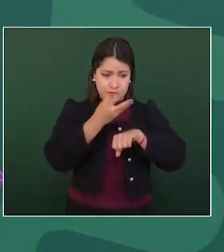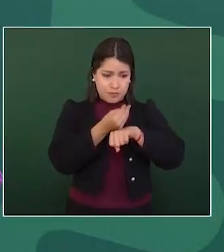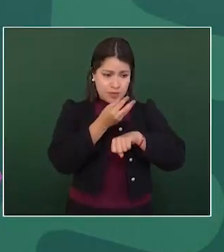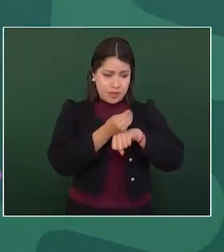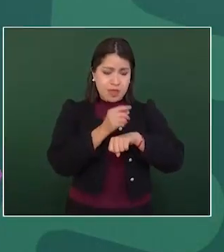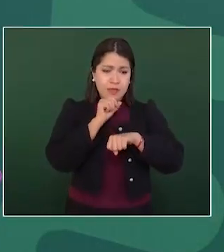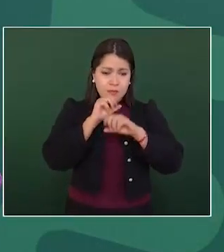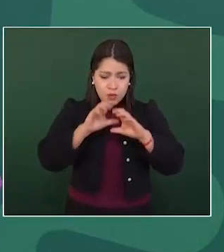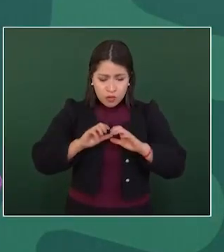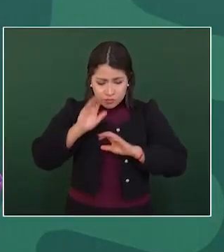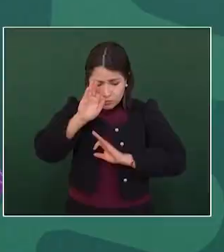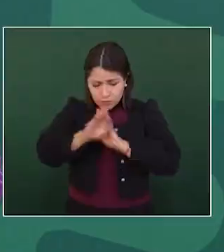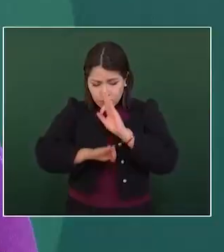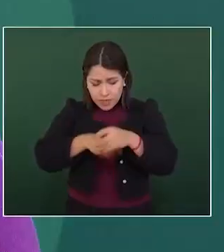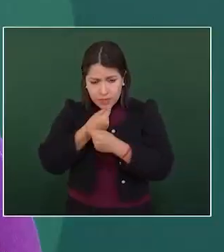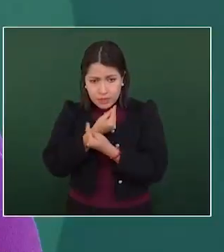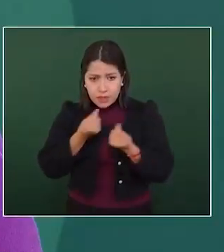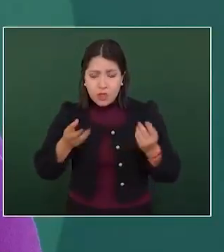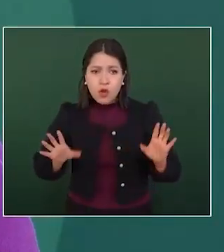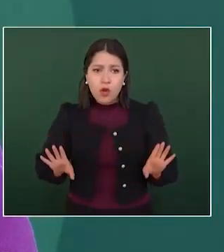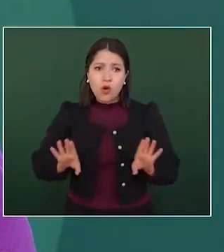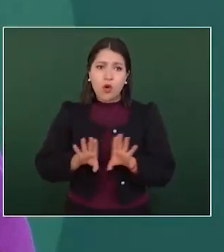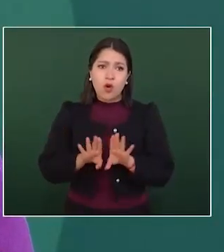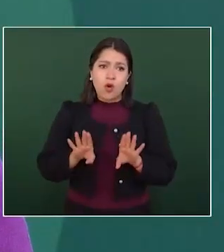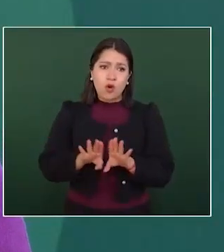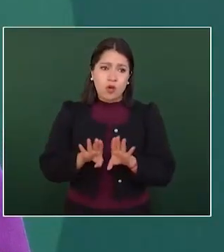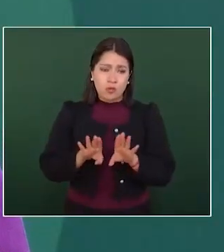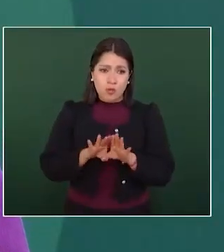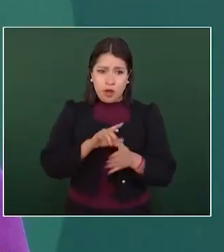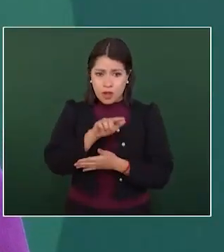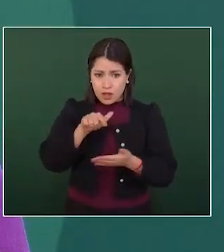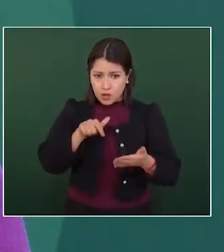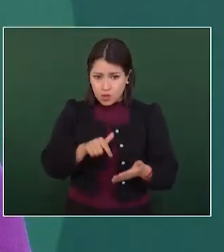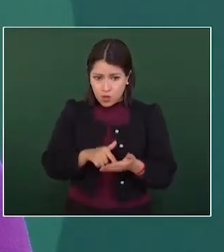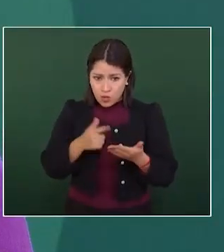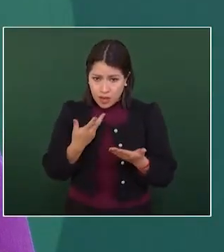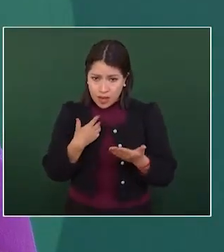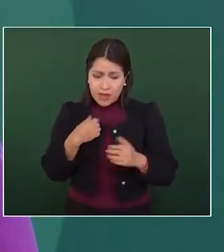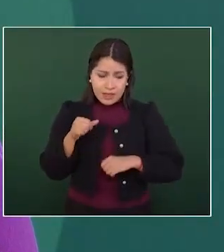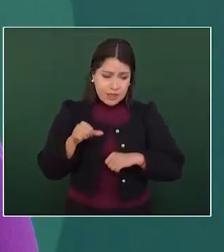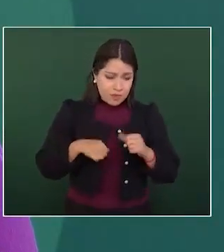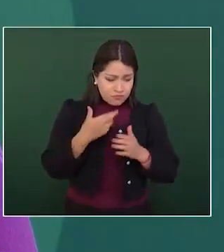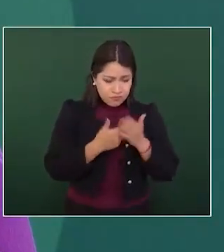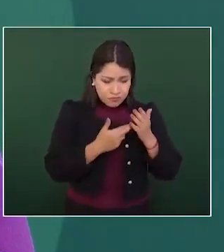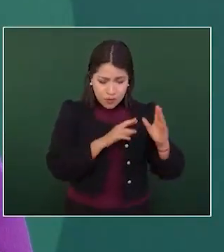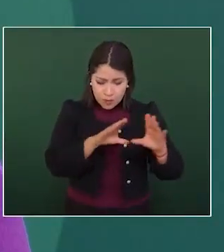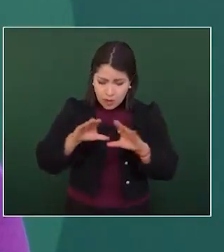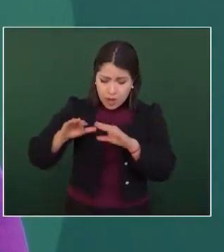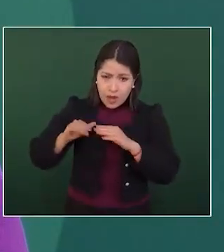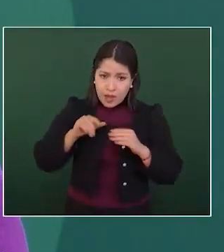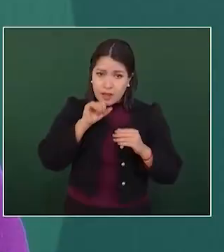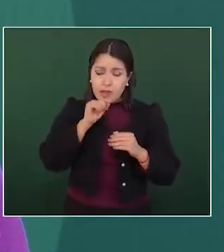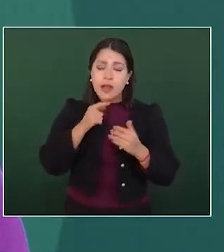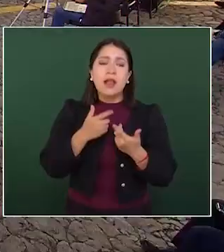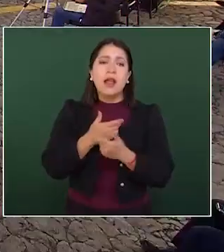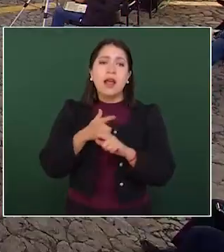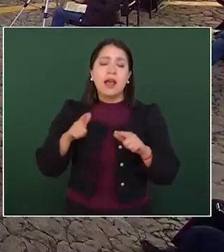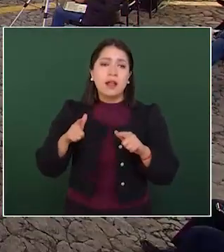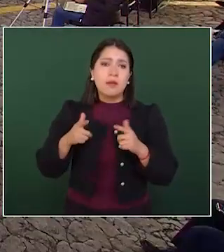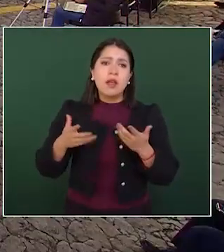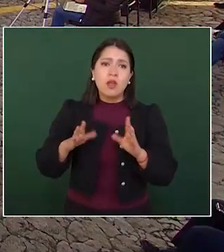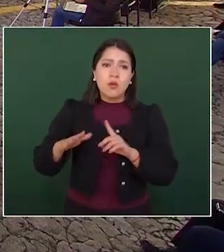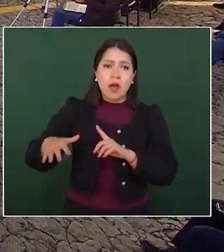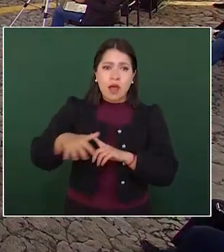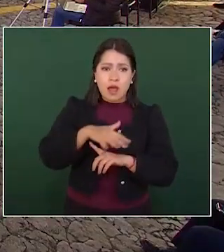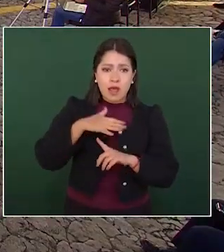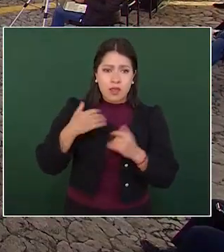a través de la creación en los semilleros creativos en donde se forman en libertad en un total ambiente